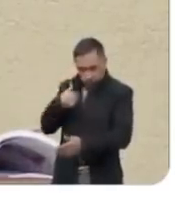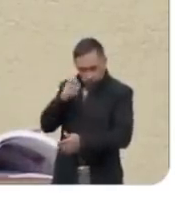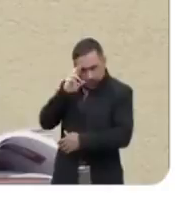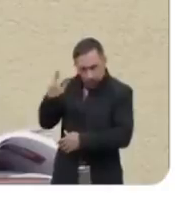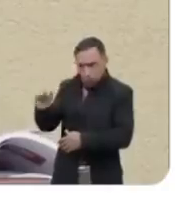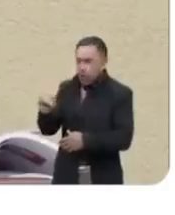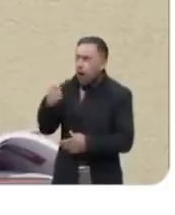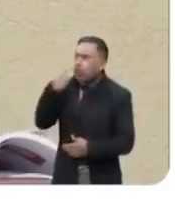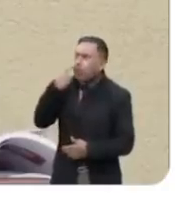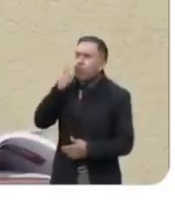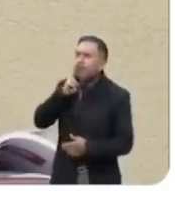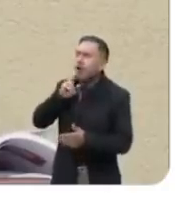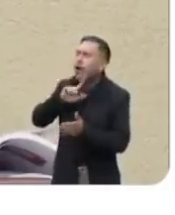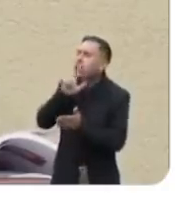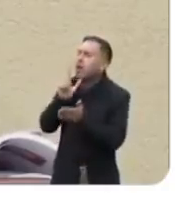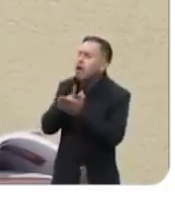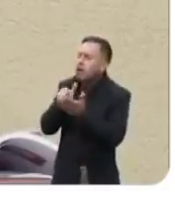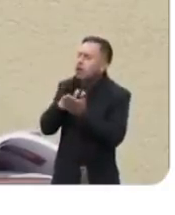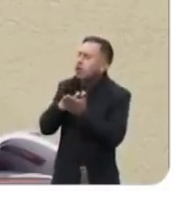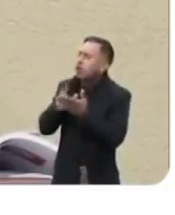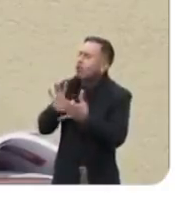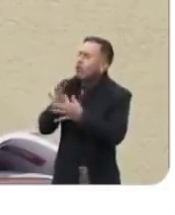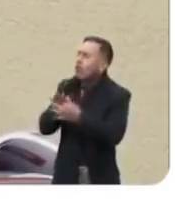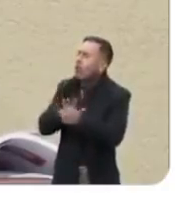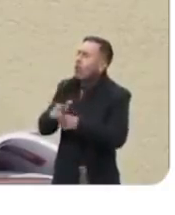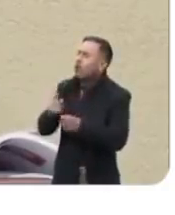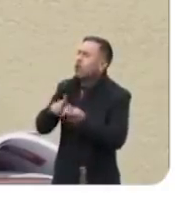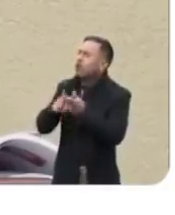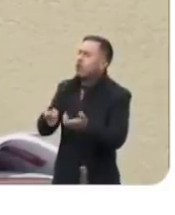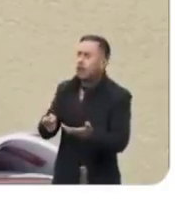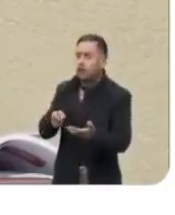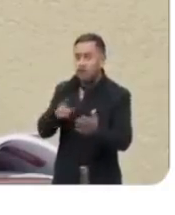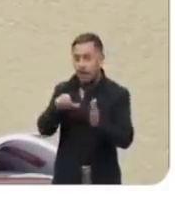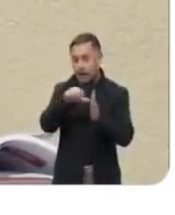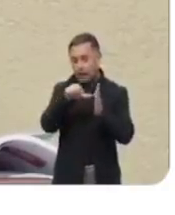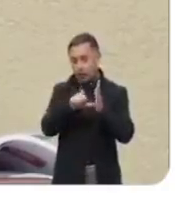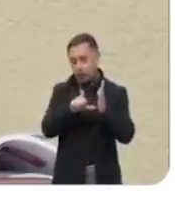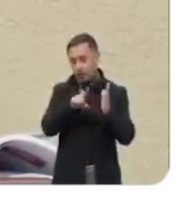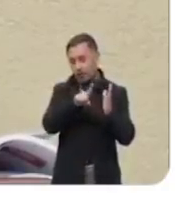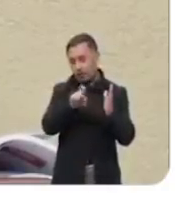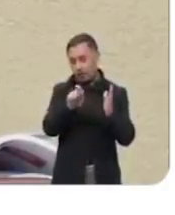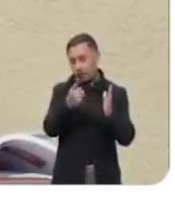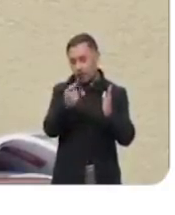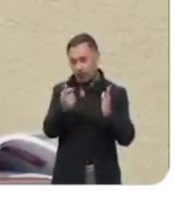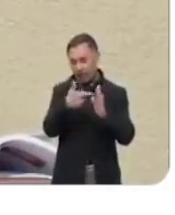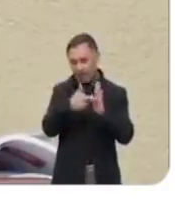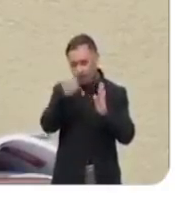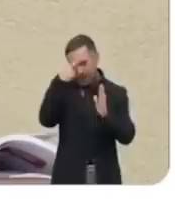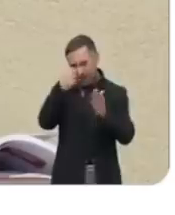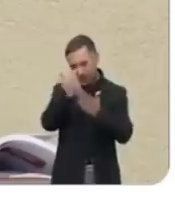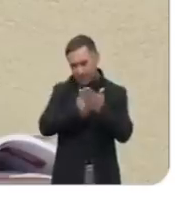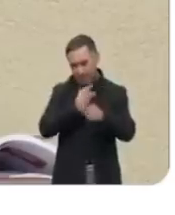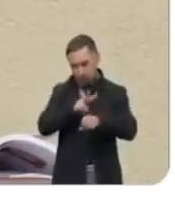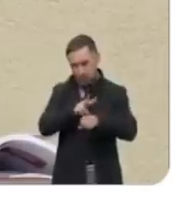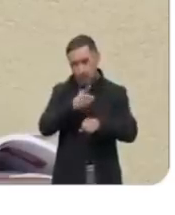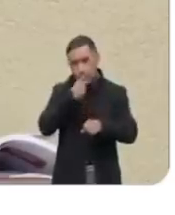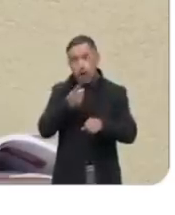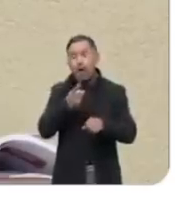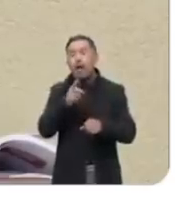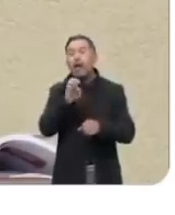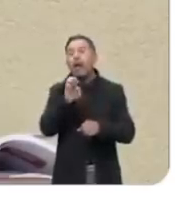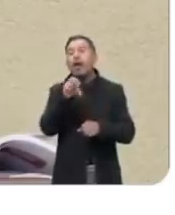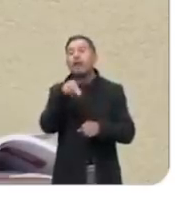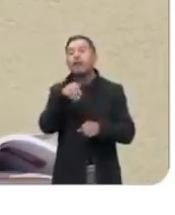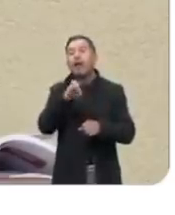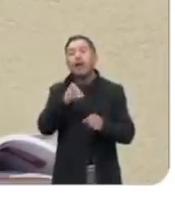legal con el artículo 121 del reglamento de fiscalización o dice con todas las letras hay entes que están impedidos para realizar